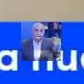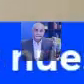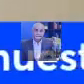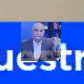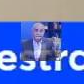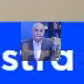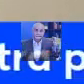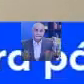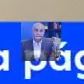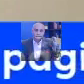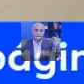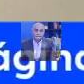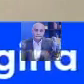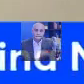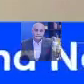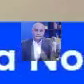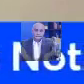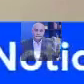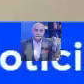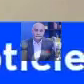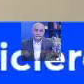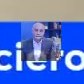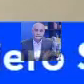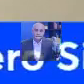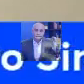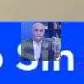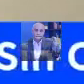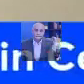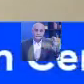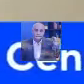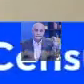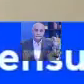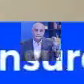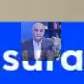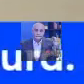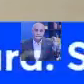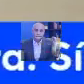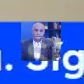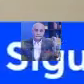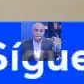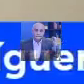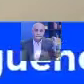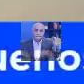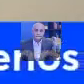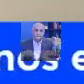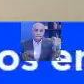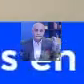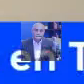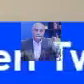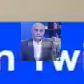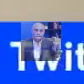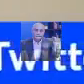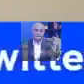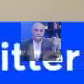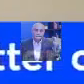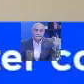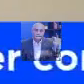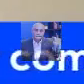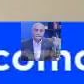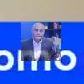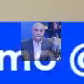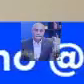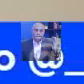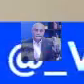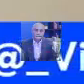carga que no es justa para un gobierno estatal. Revisé el esquema